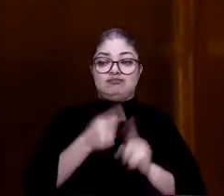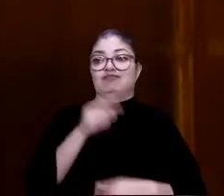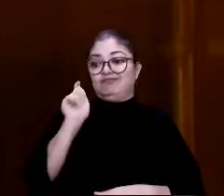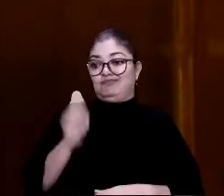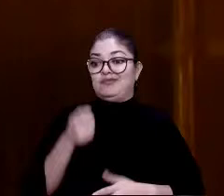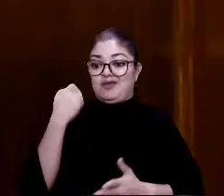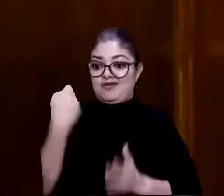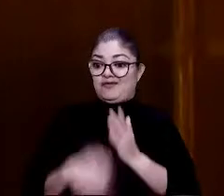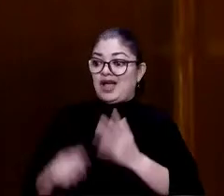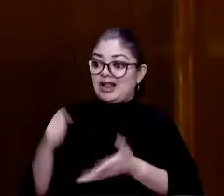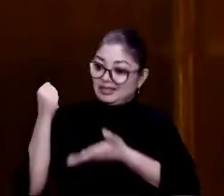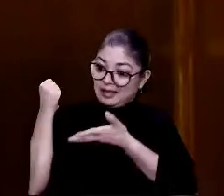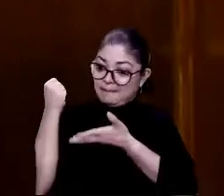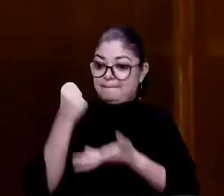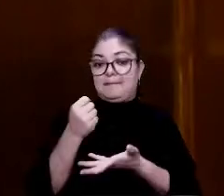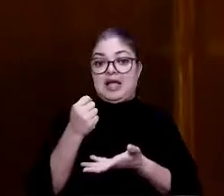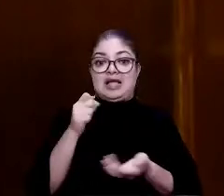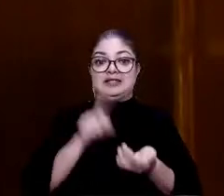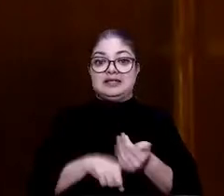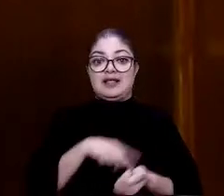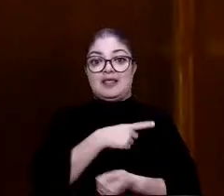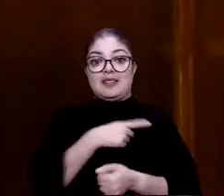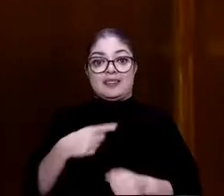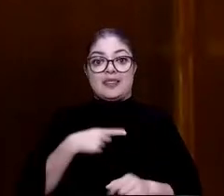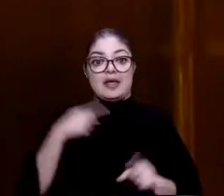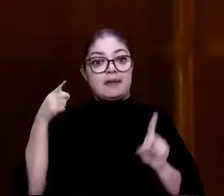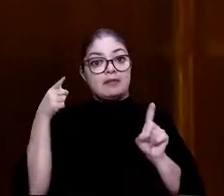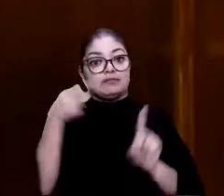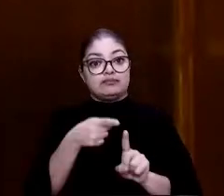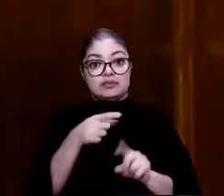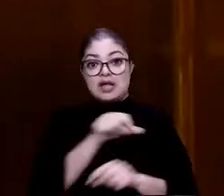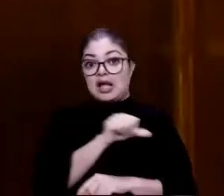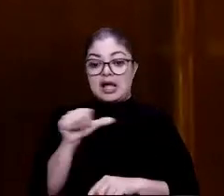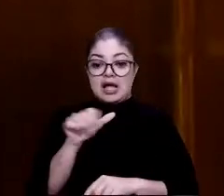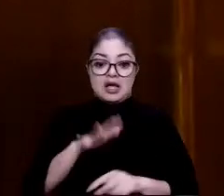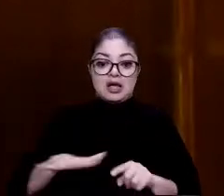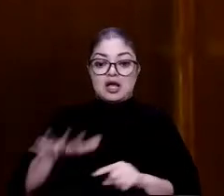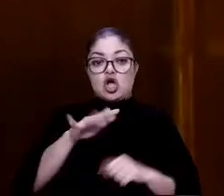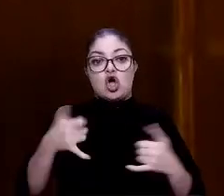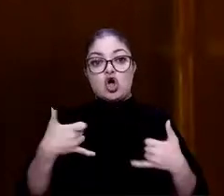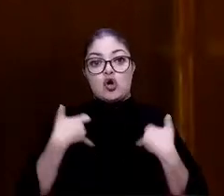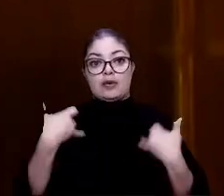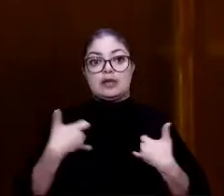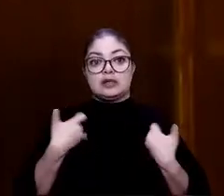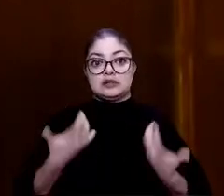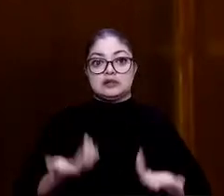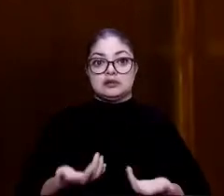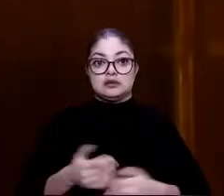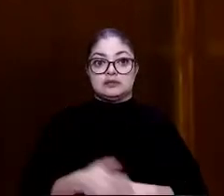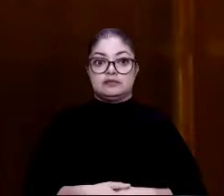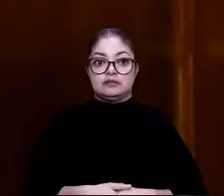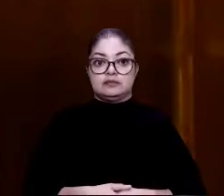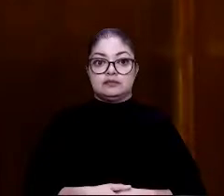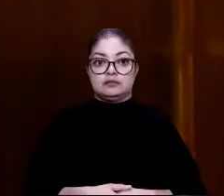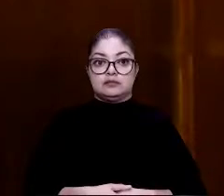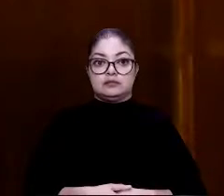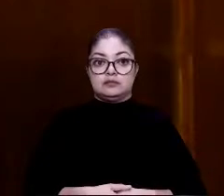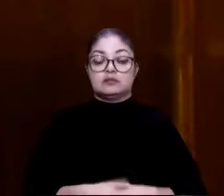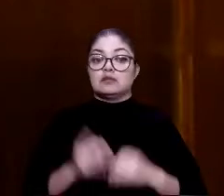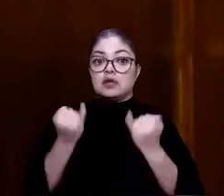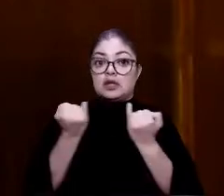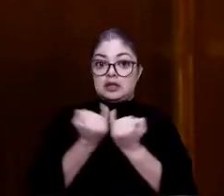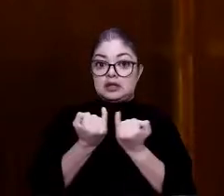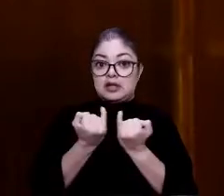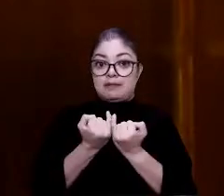de presupuesto de manera que esté dirigida, concisa, al sector de la juventud. Y quiero